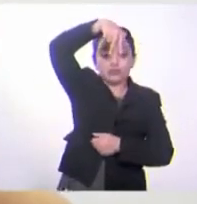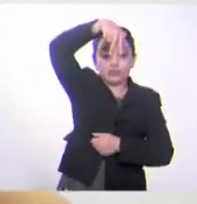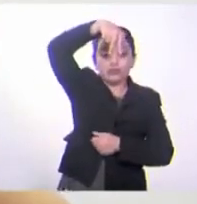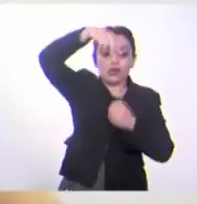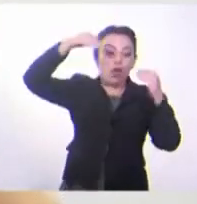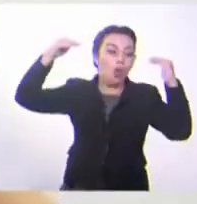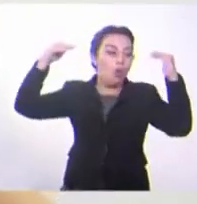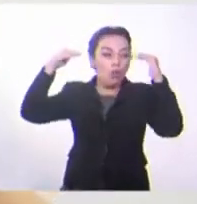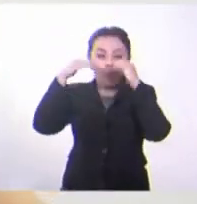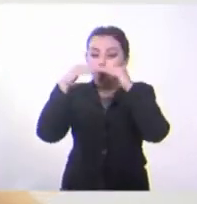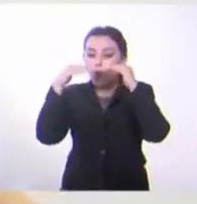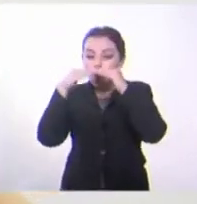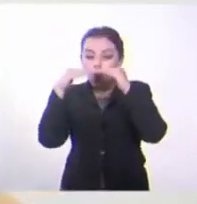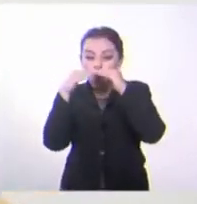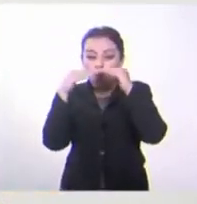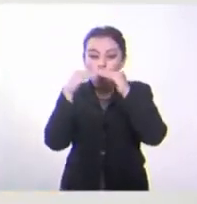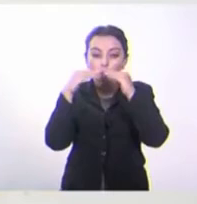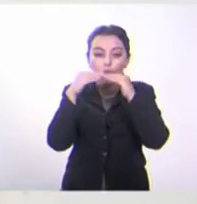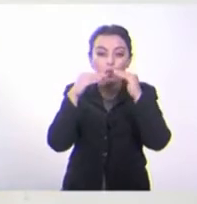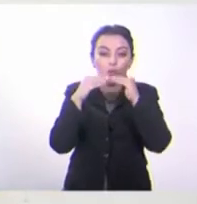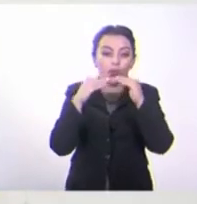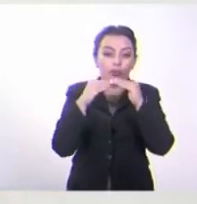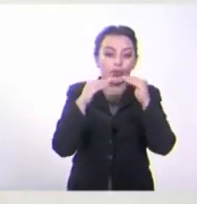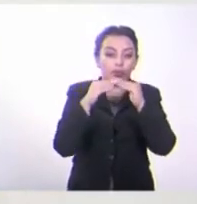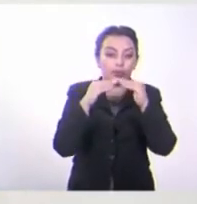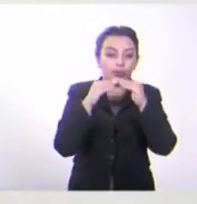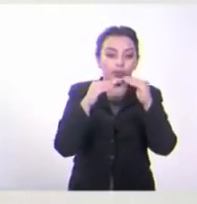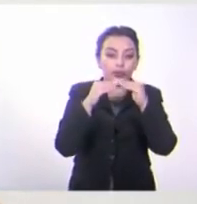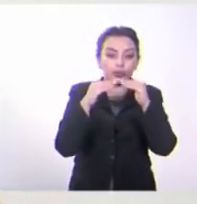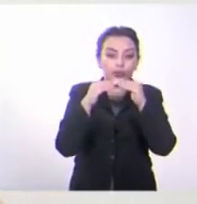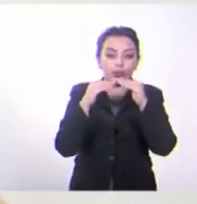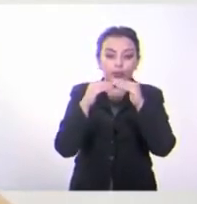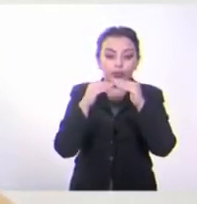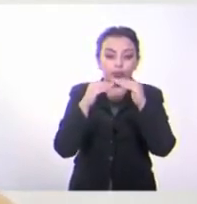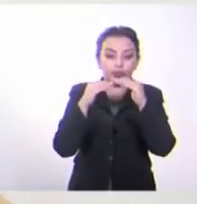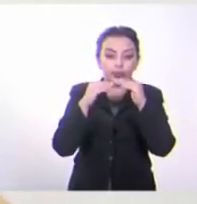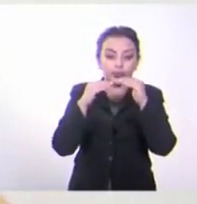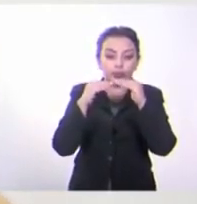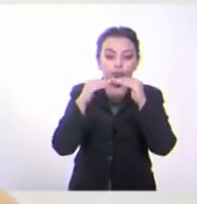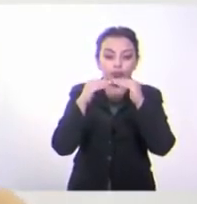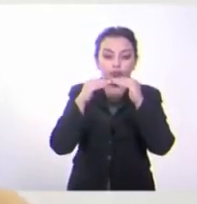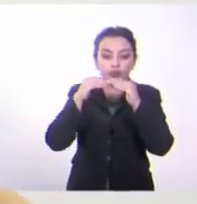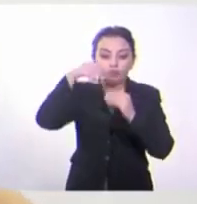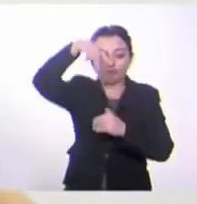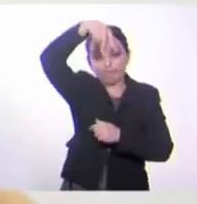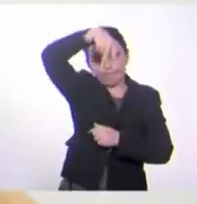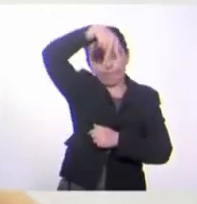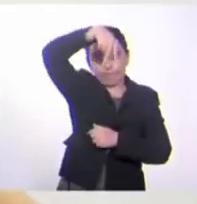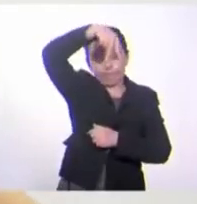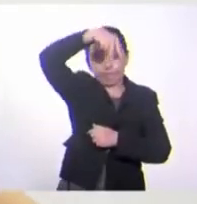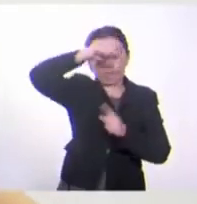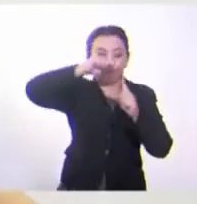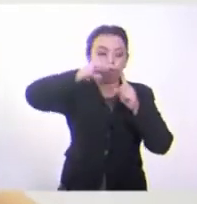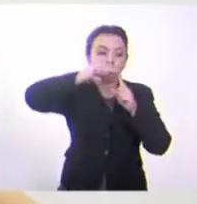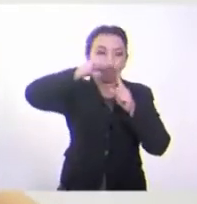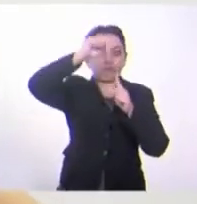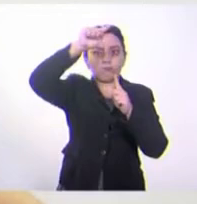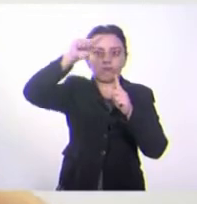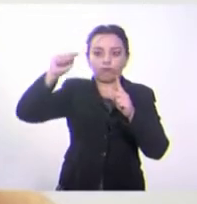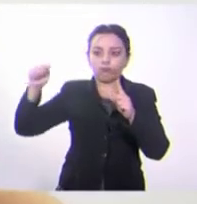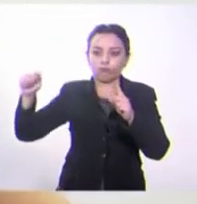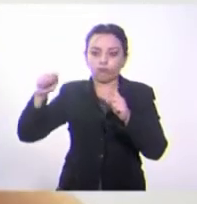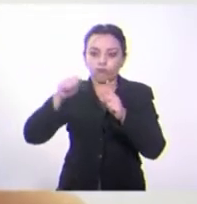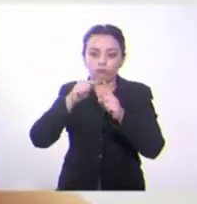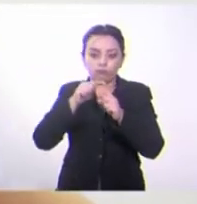Ahí algunos quizás no lo noten porque me falla un poco el pulso, pero ahí está. Vamos a iniciar ahora para medir el ángulo